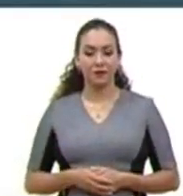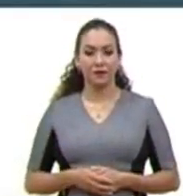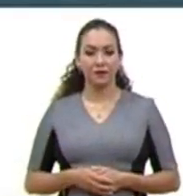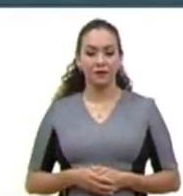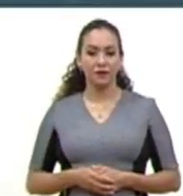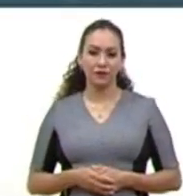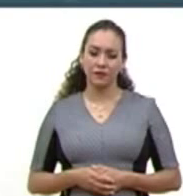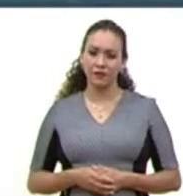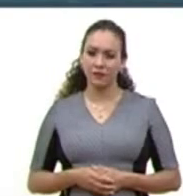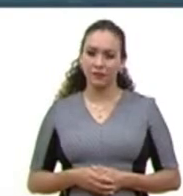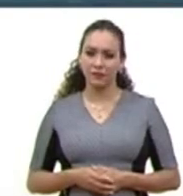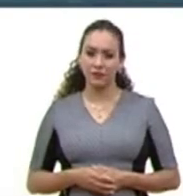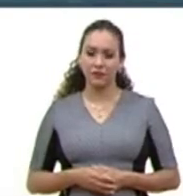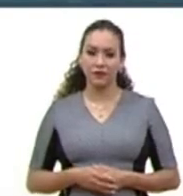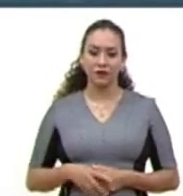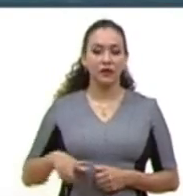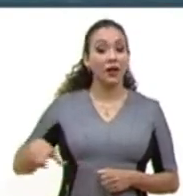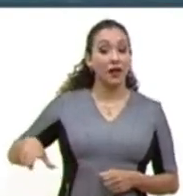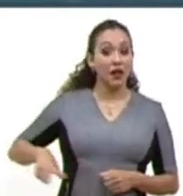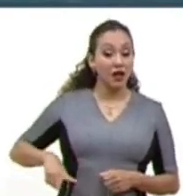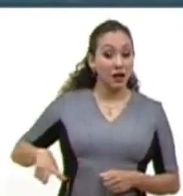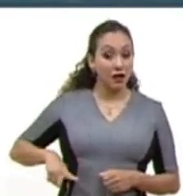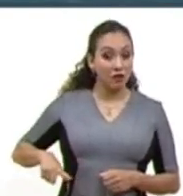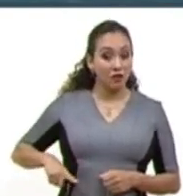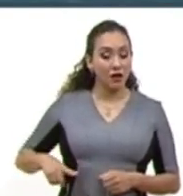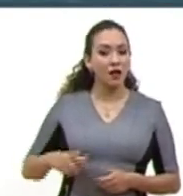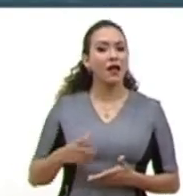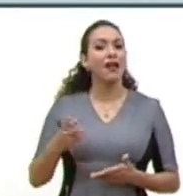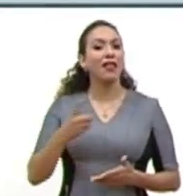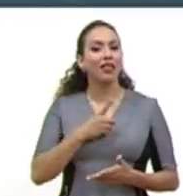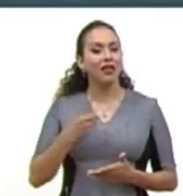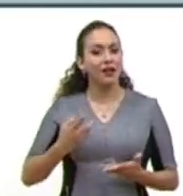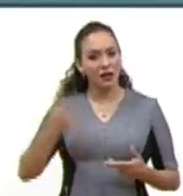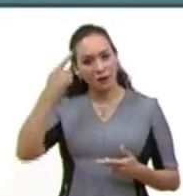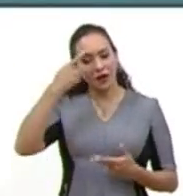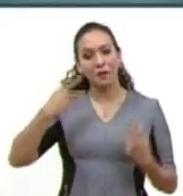El Estado debe garantizar el derecho a un medio ambiente sano.